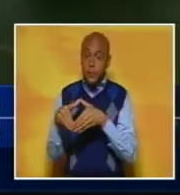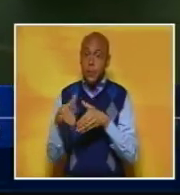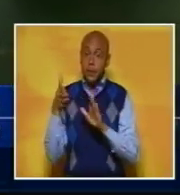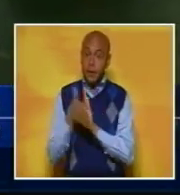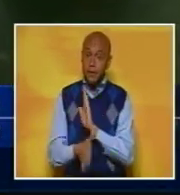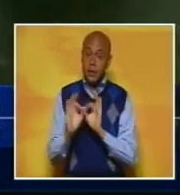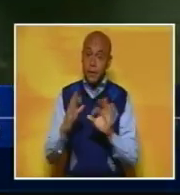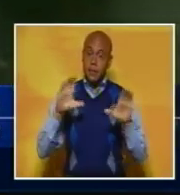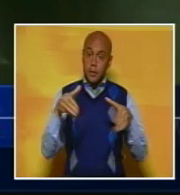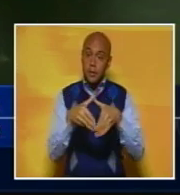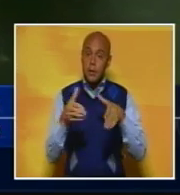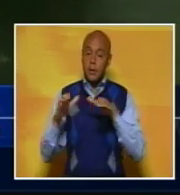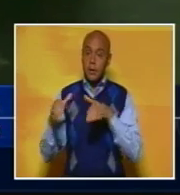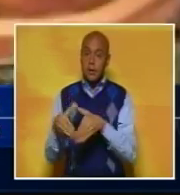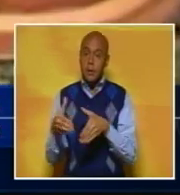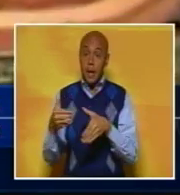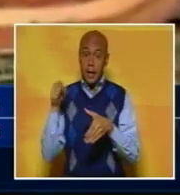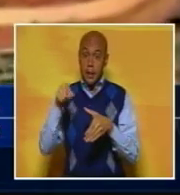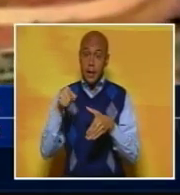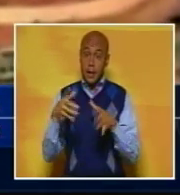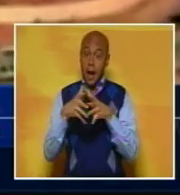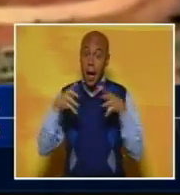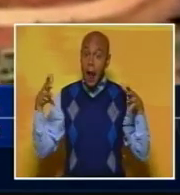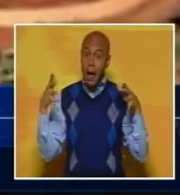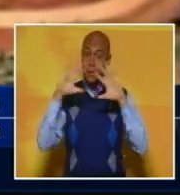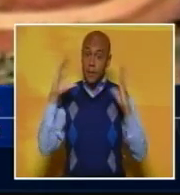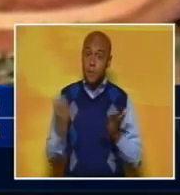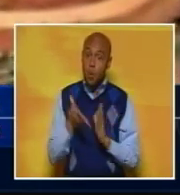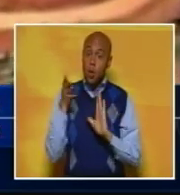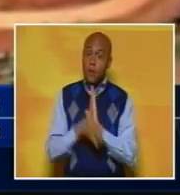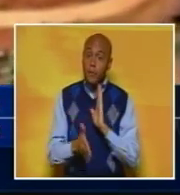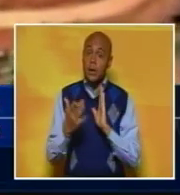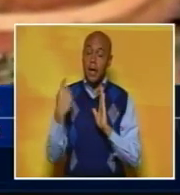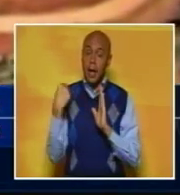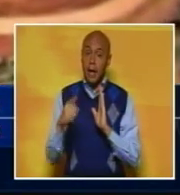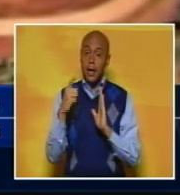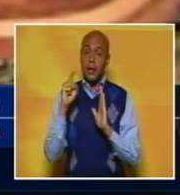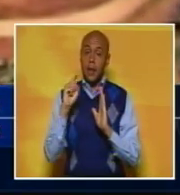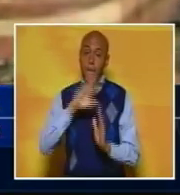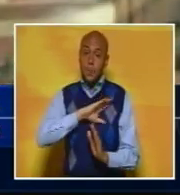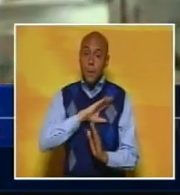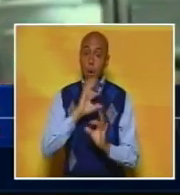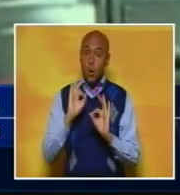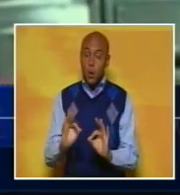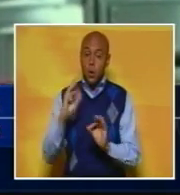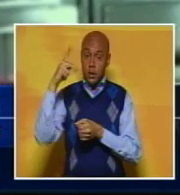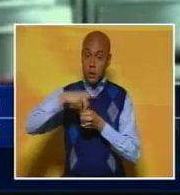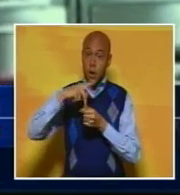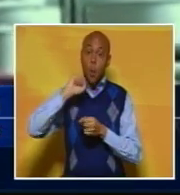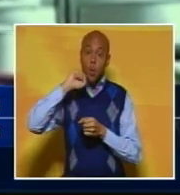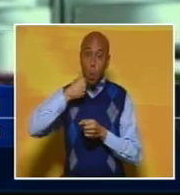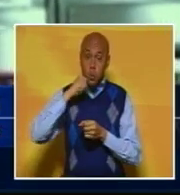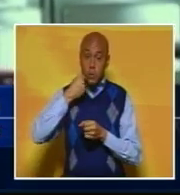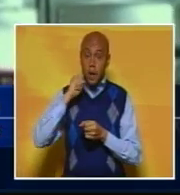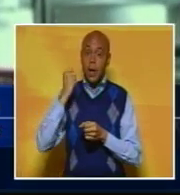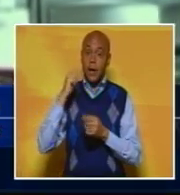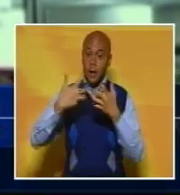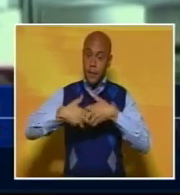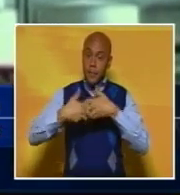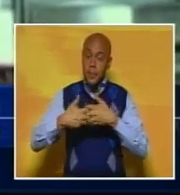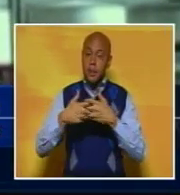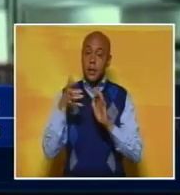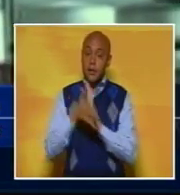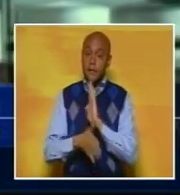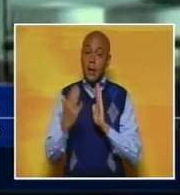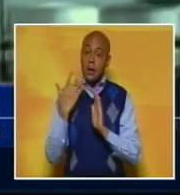el complejo de refinación más grande del mundo, Nayara Energy, que pertenece a la petrolera rusa Rosneft, reducirá